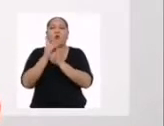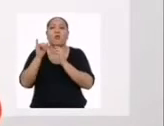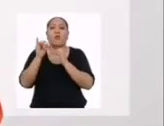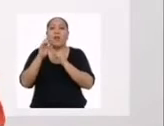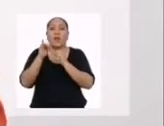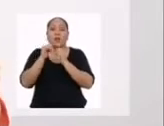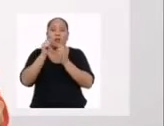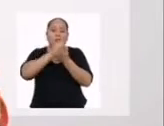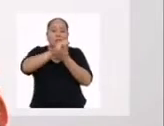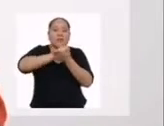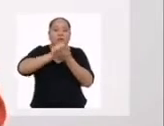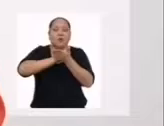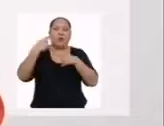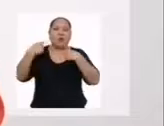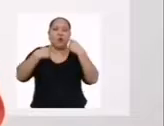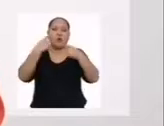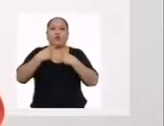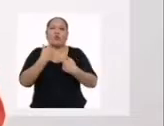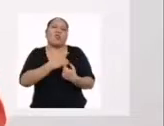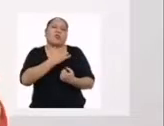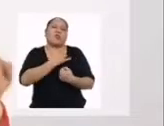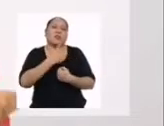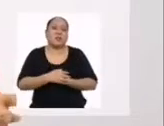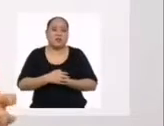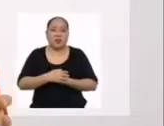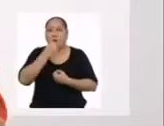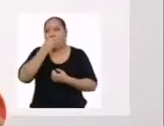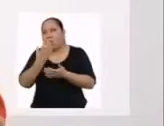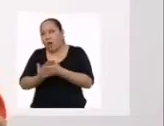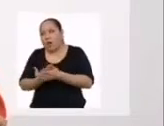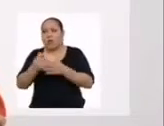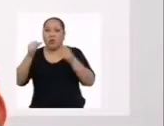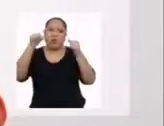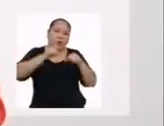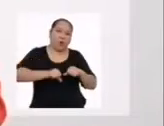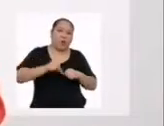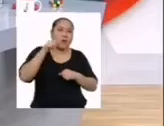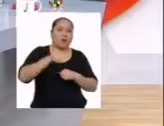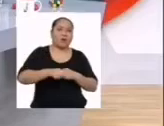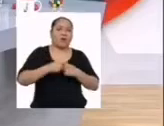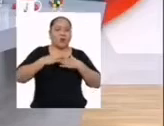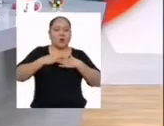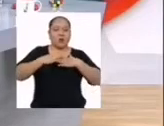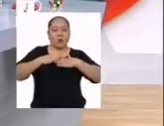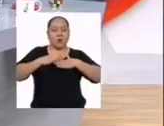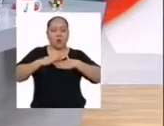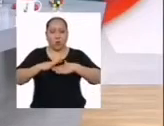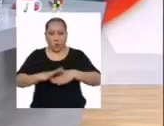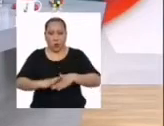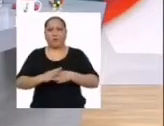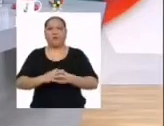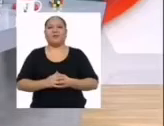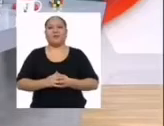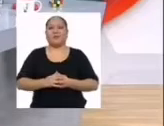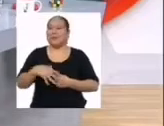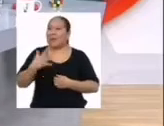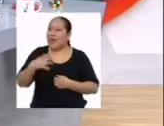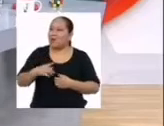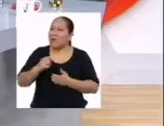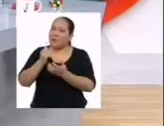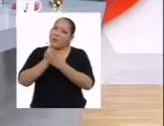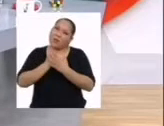mis pensamientos y lo que siento. Lo bueno y lo malo. Es como un desfogue. Ya, pero me refiero a